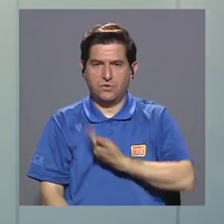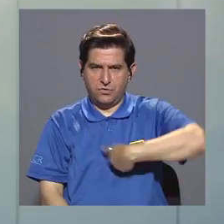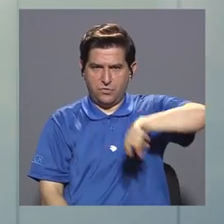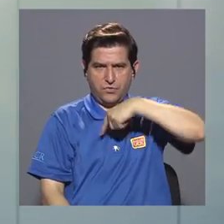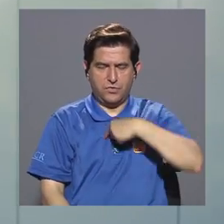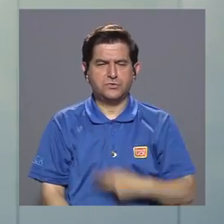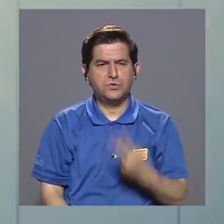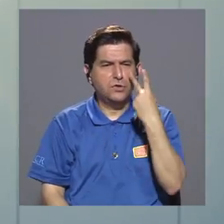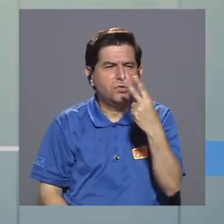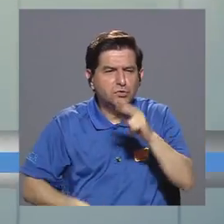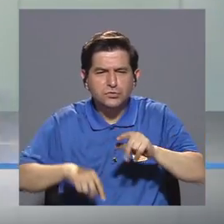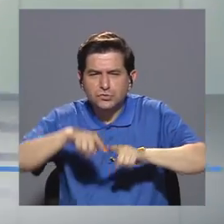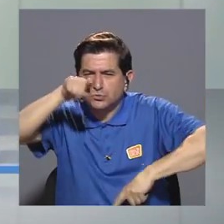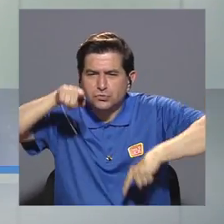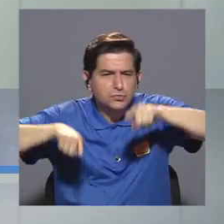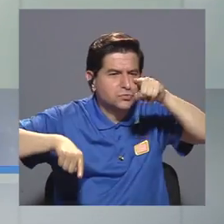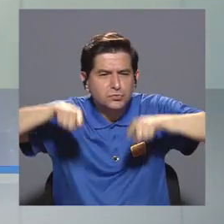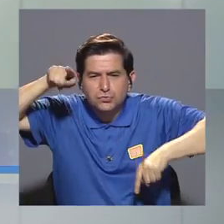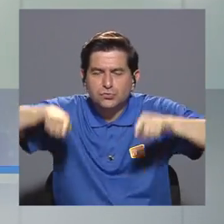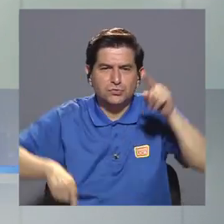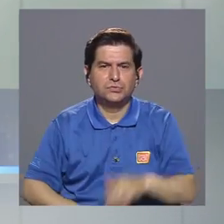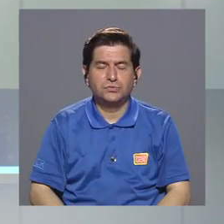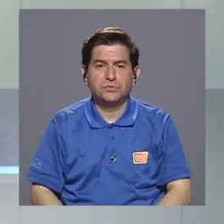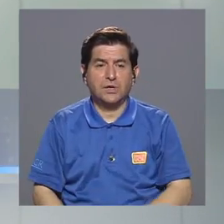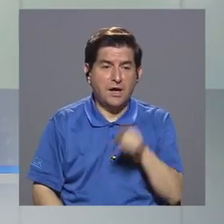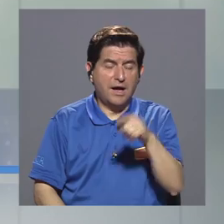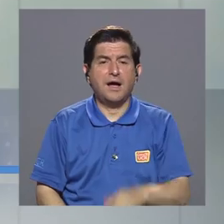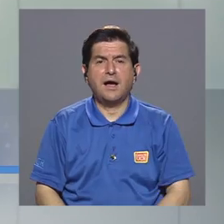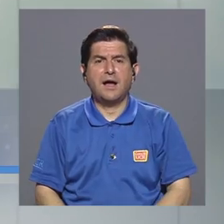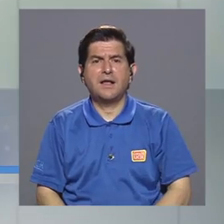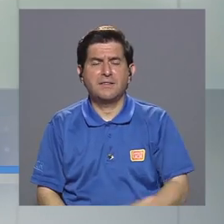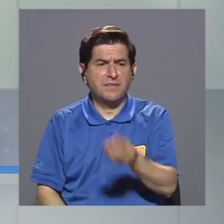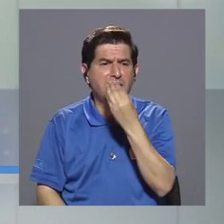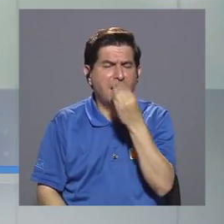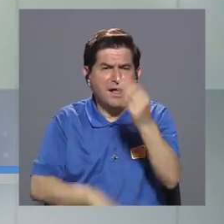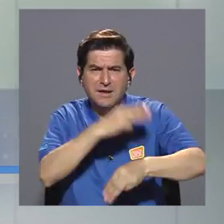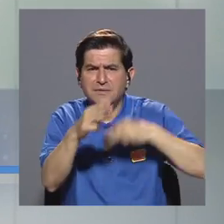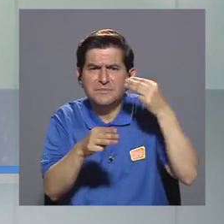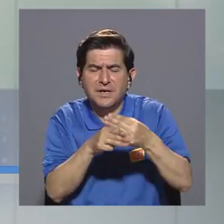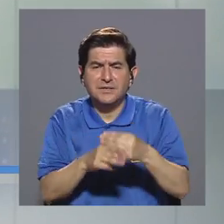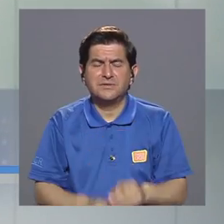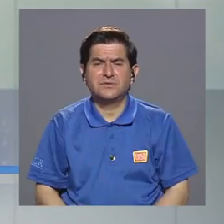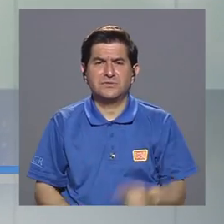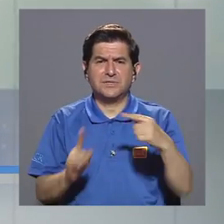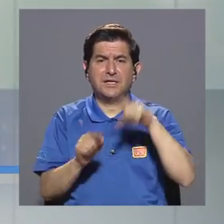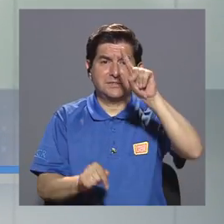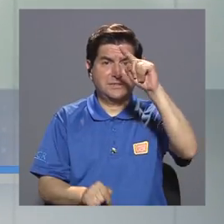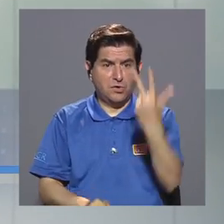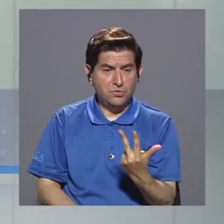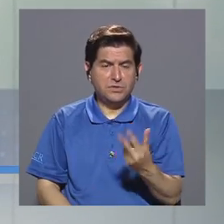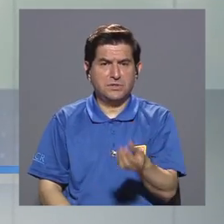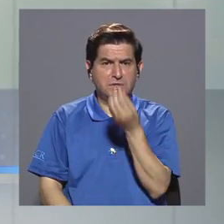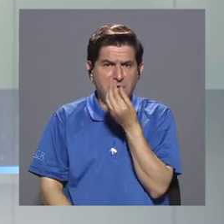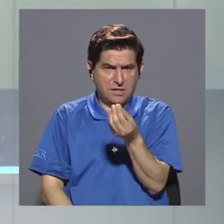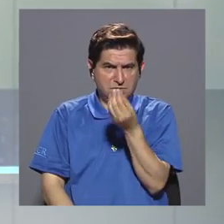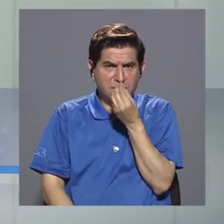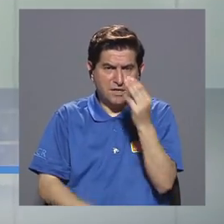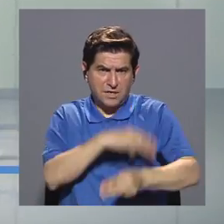Nosotros estuvimos viendo estadísticas de lo que es el desperdicio de alimentos en el mundo y encontramos que hasta un tercio de los